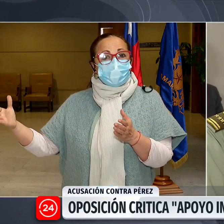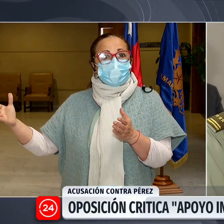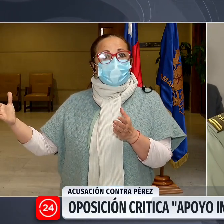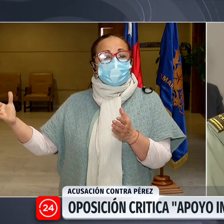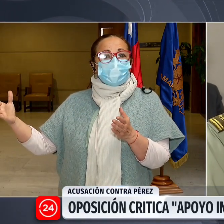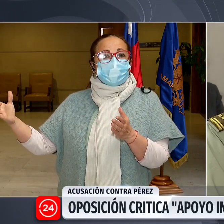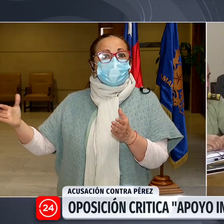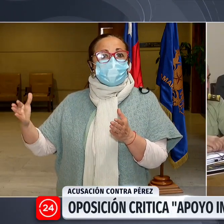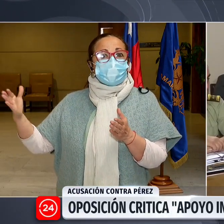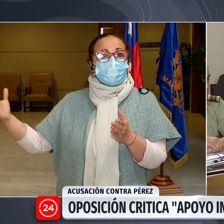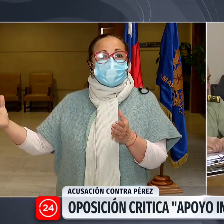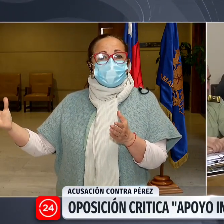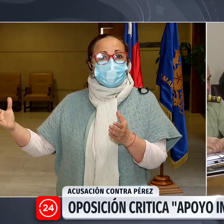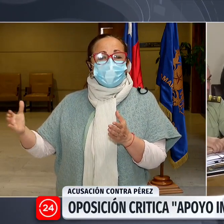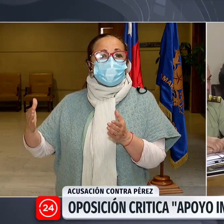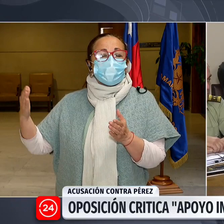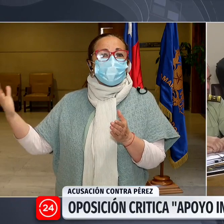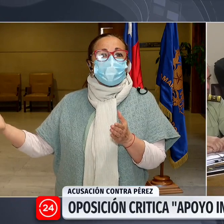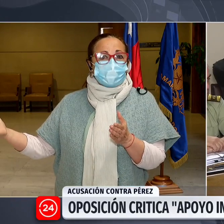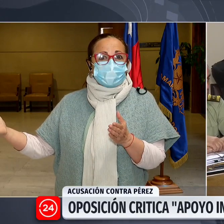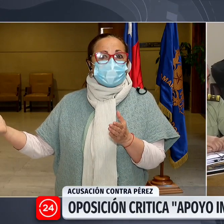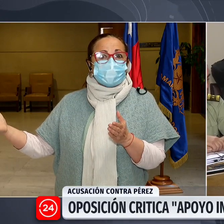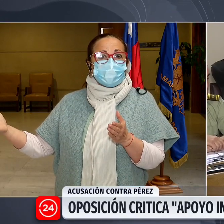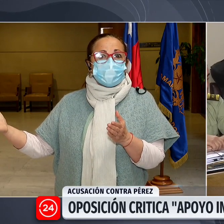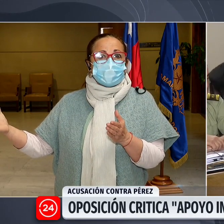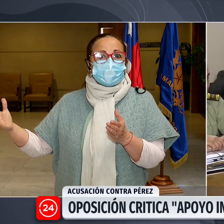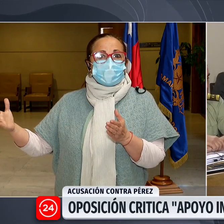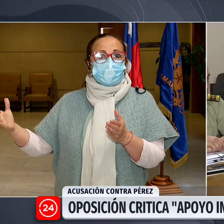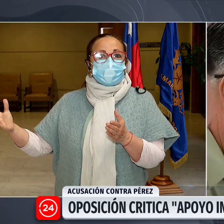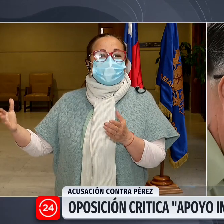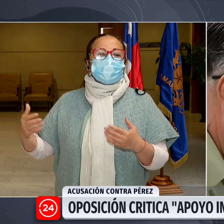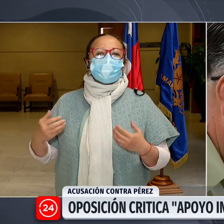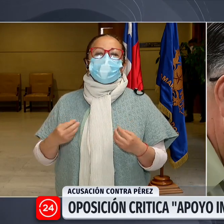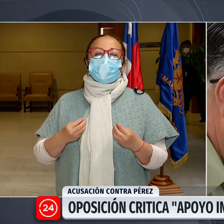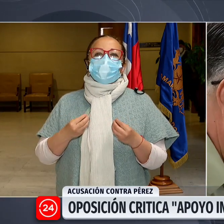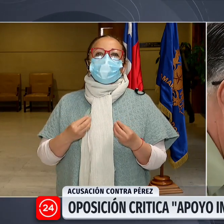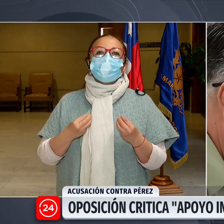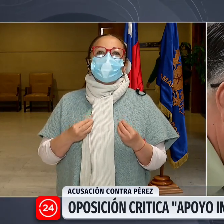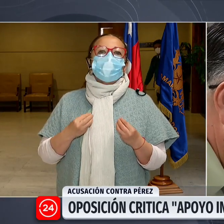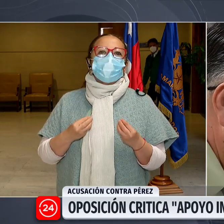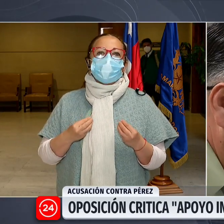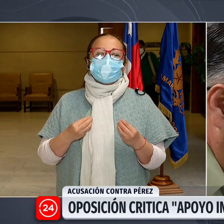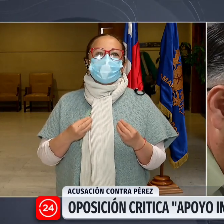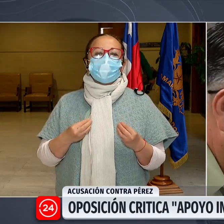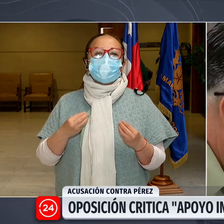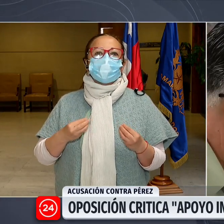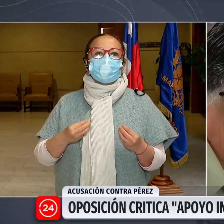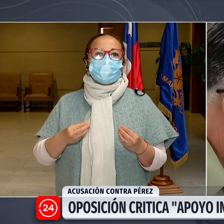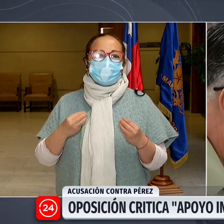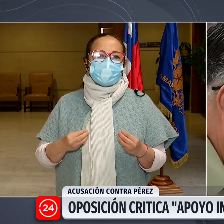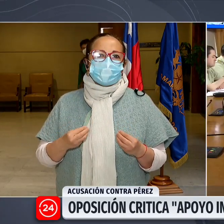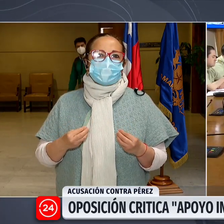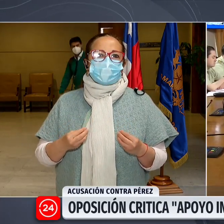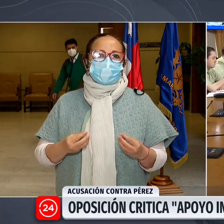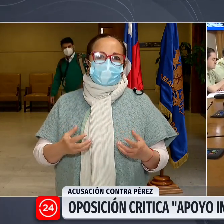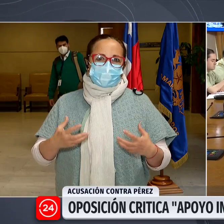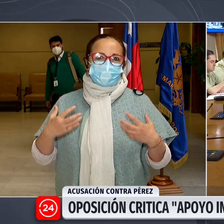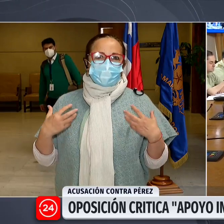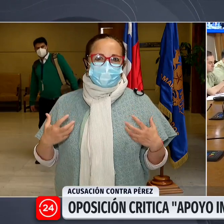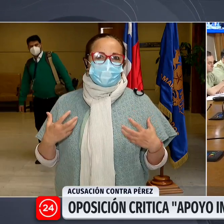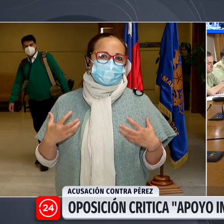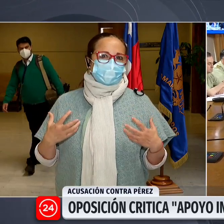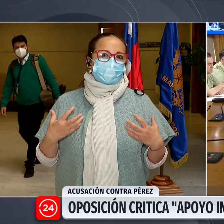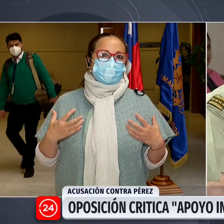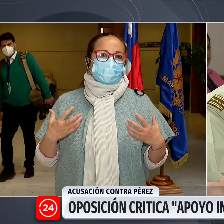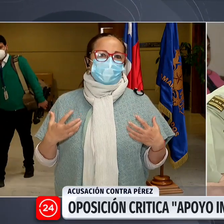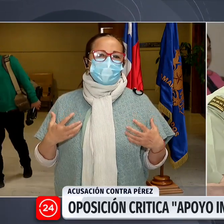retirar al Carabinero y ser investigado es por un hecho administrativo. Entonces, yo creo que hoy día tenemos que entender que desde el